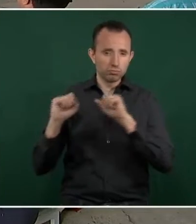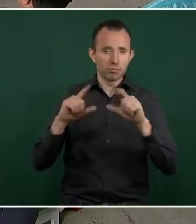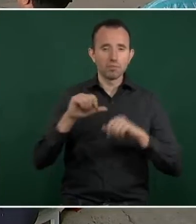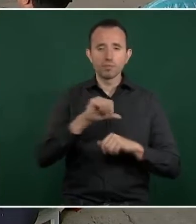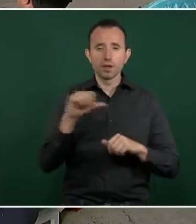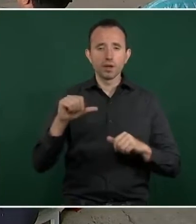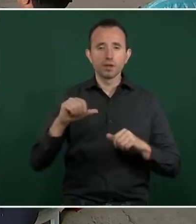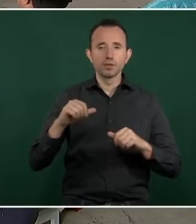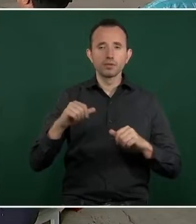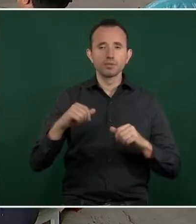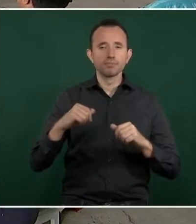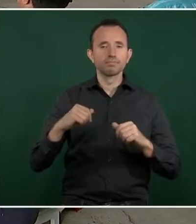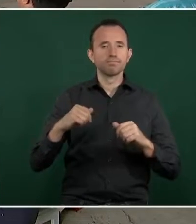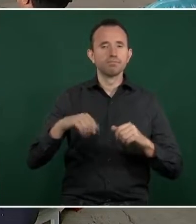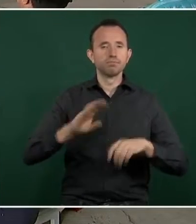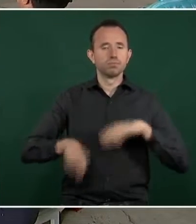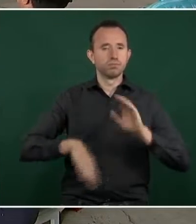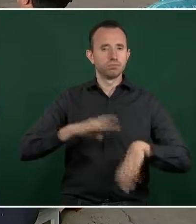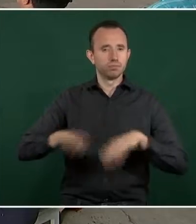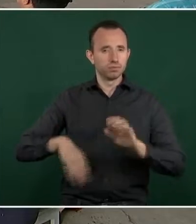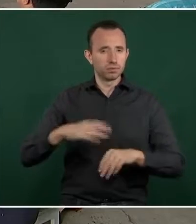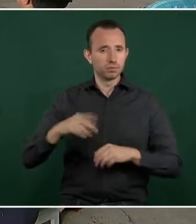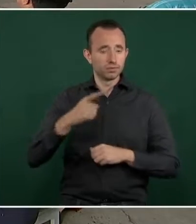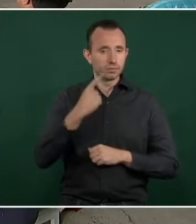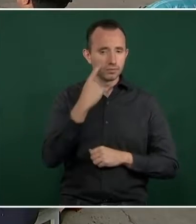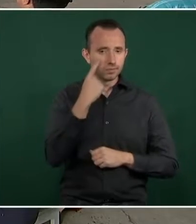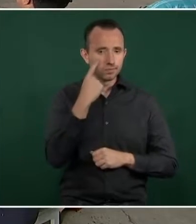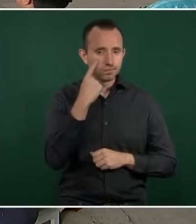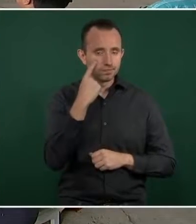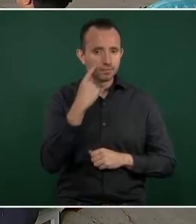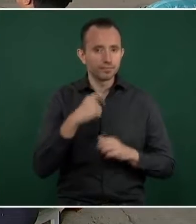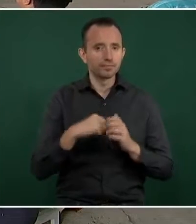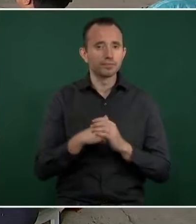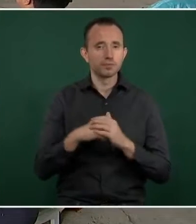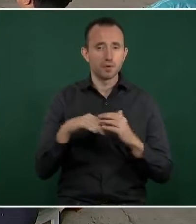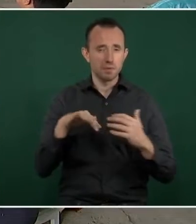Miren, lo que deja la guerra,